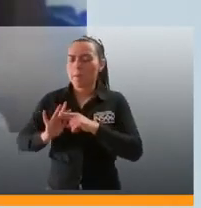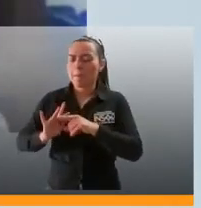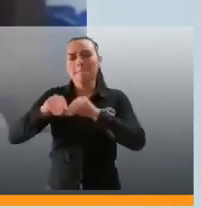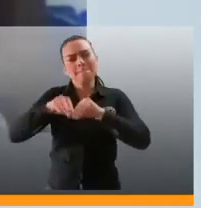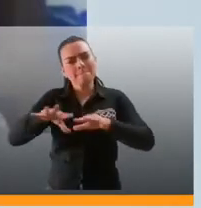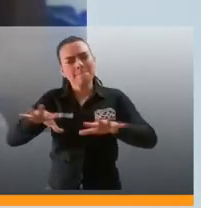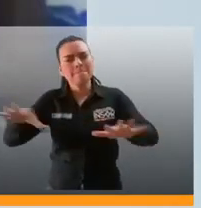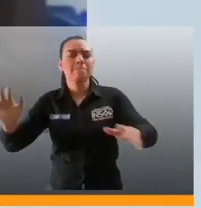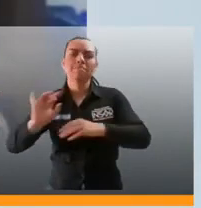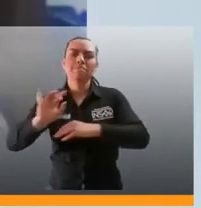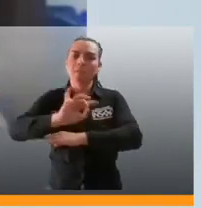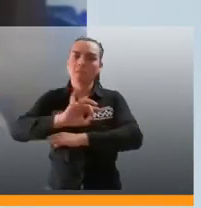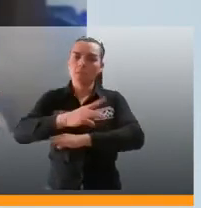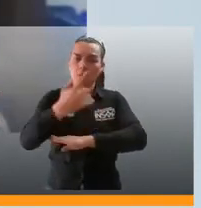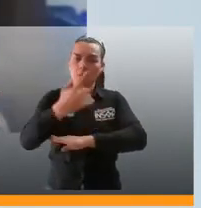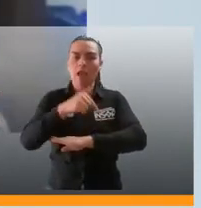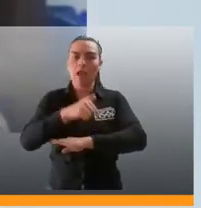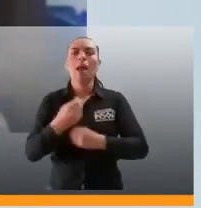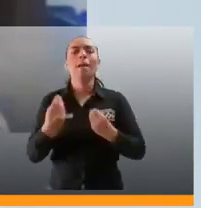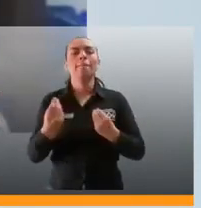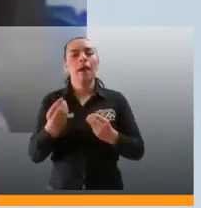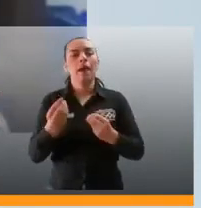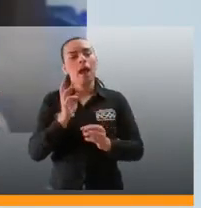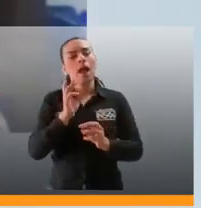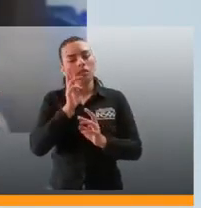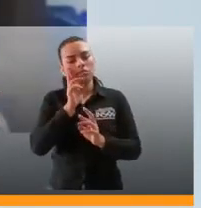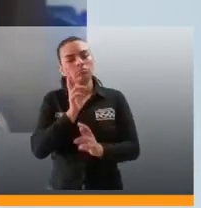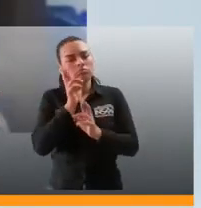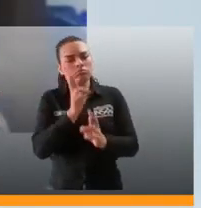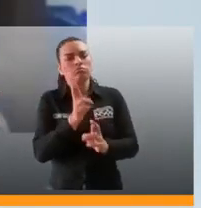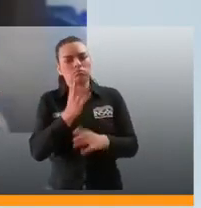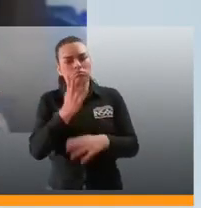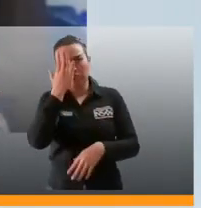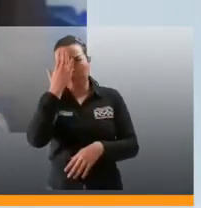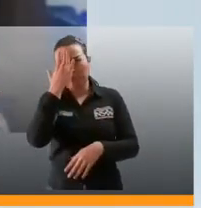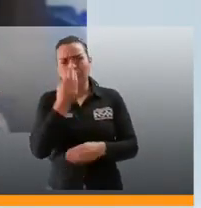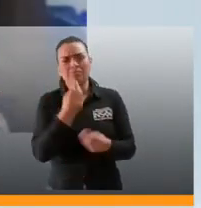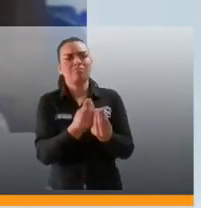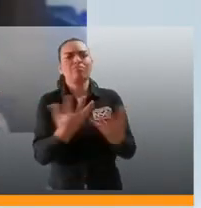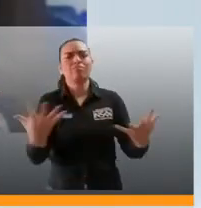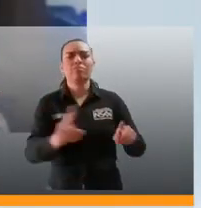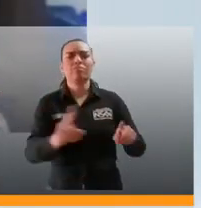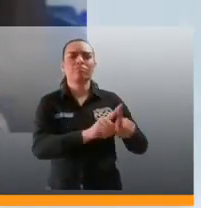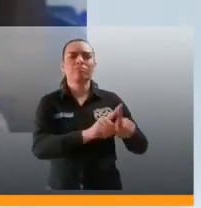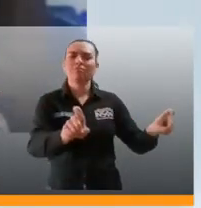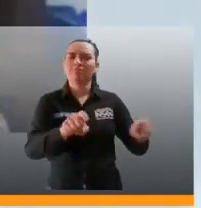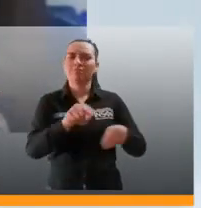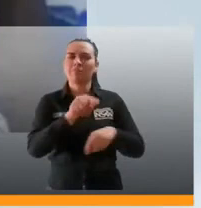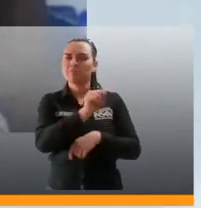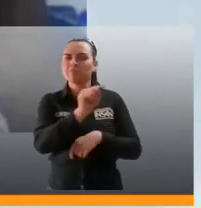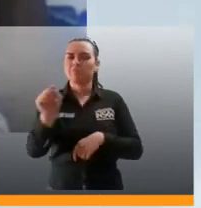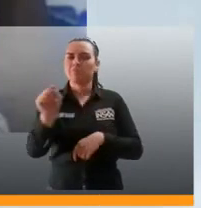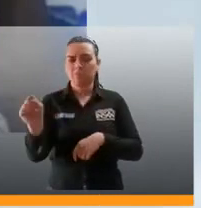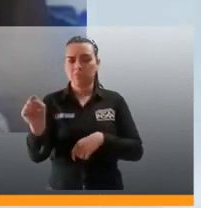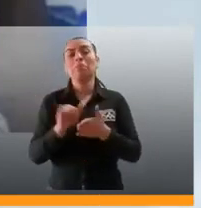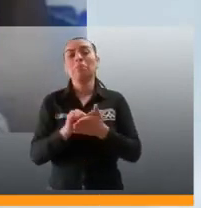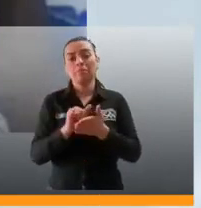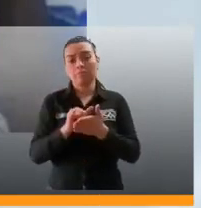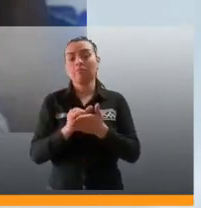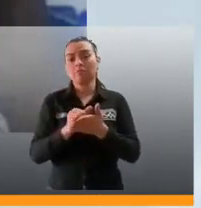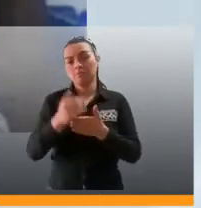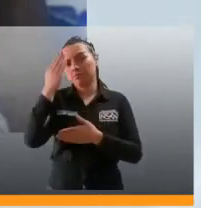a reconocer, digamos que la diversidad en nuestros estudiantes. En este caso, pues se hace mucho